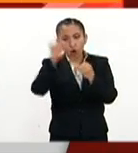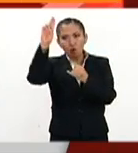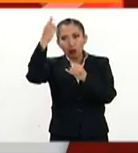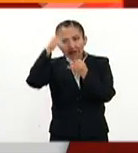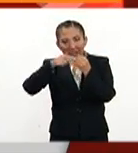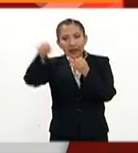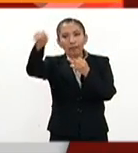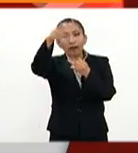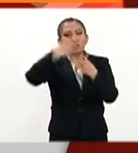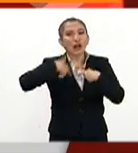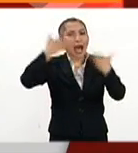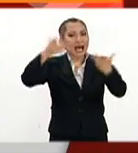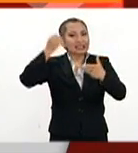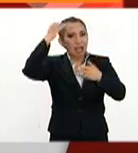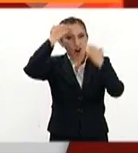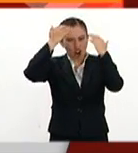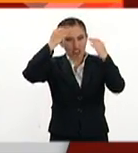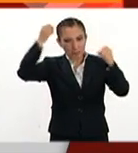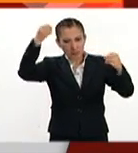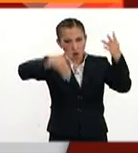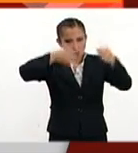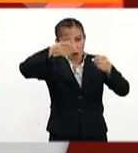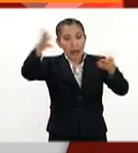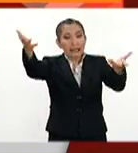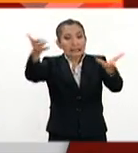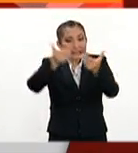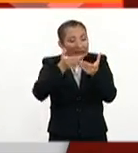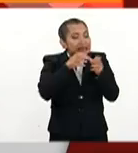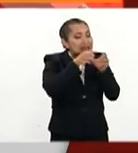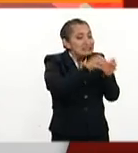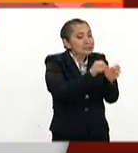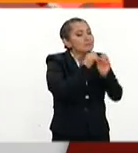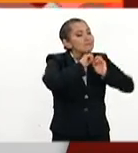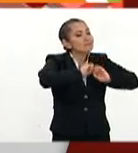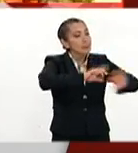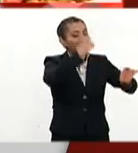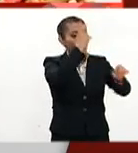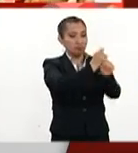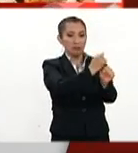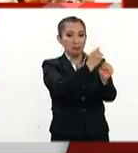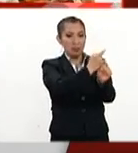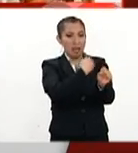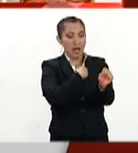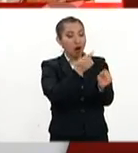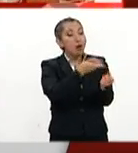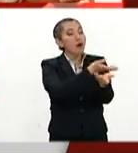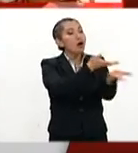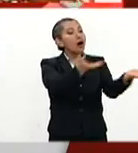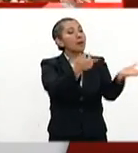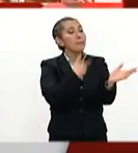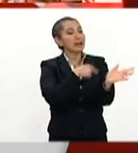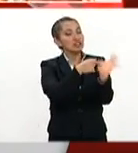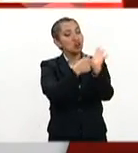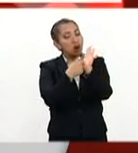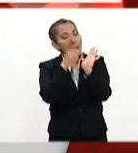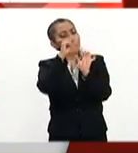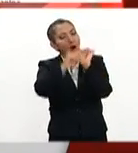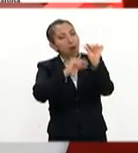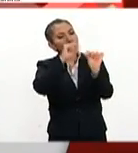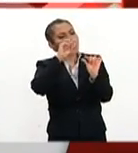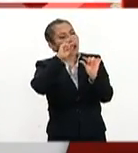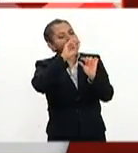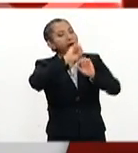universidades y personas que generan este conocimiento y poder transmitirlo, ¿no?, de primera fuente al consumidor para que poco a poco se